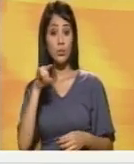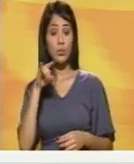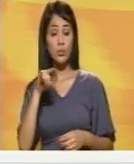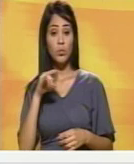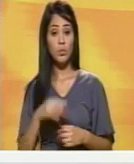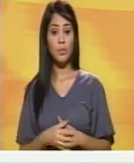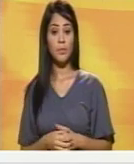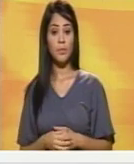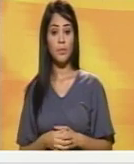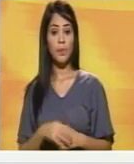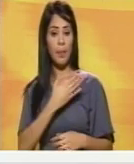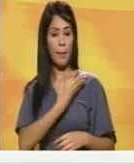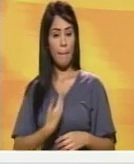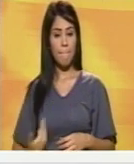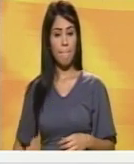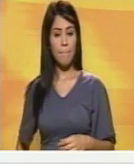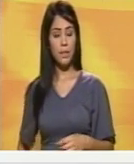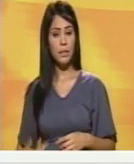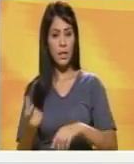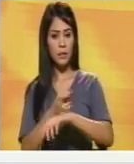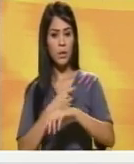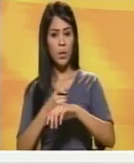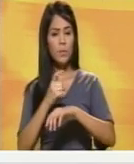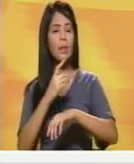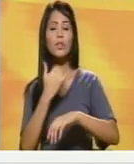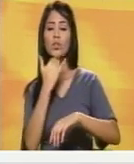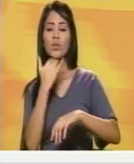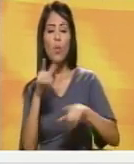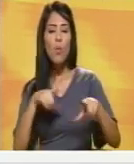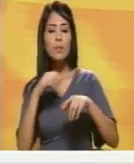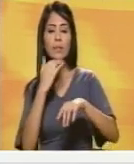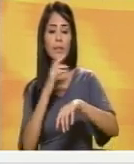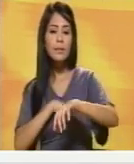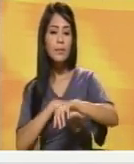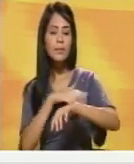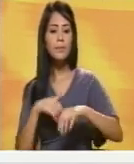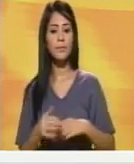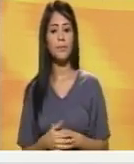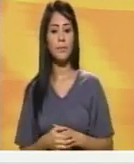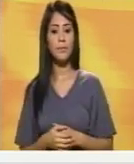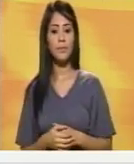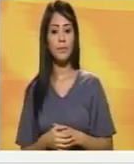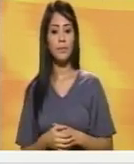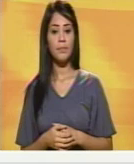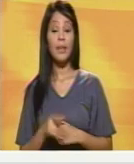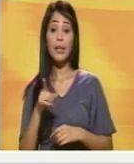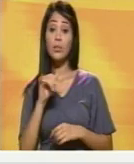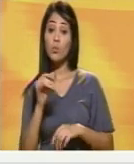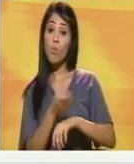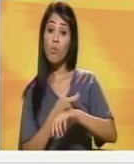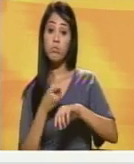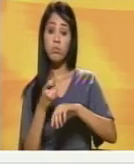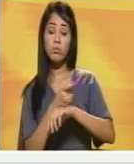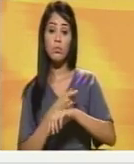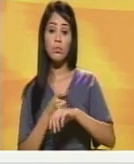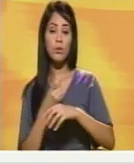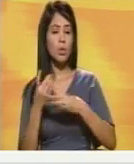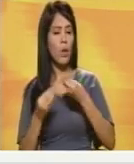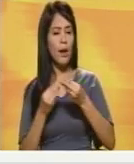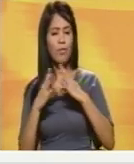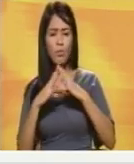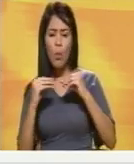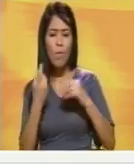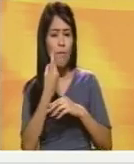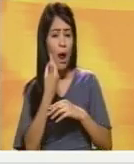de la comparecencia del presidente del gobierno catalán, Carles Puigdemont, ante el Parlamento Regional, que su gobierno hará todo lo que haga falta